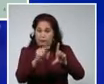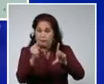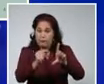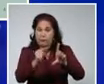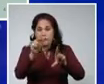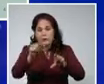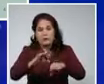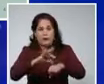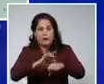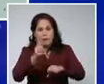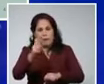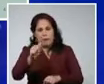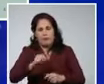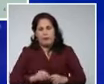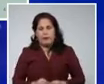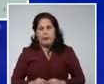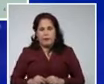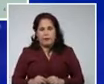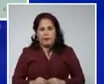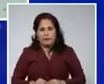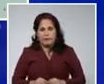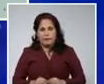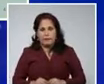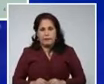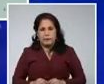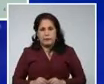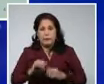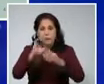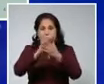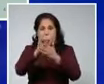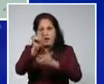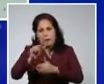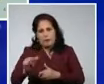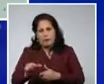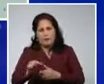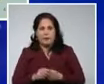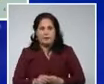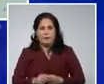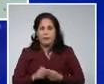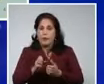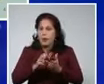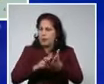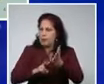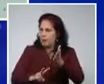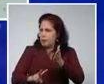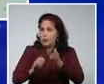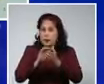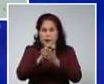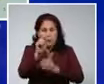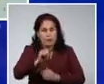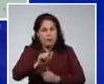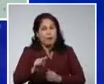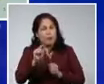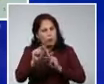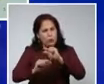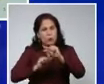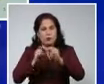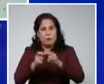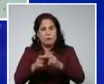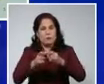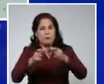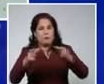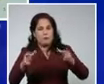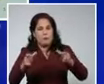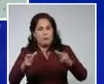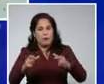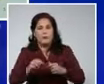10 casos autóctonos. En Mayabeque, provincia que está teniendo un incremento en los